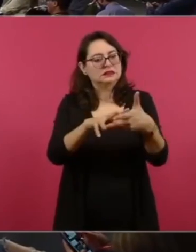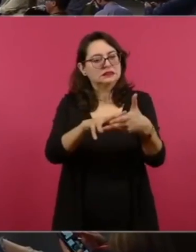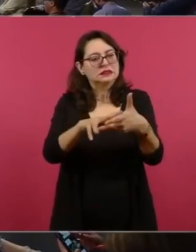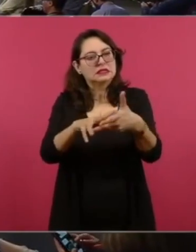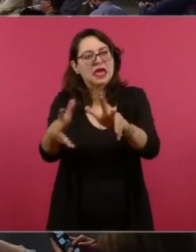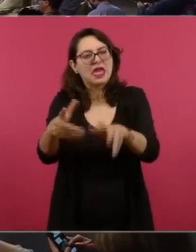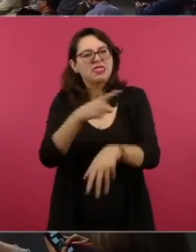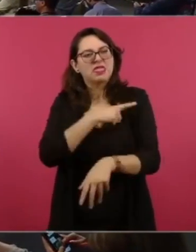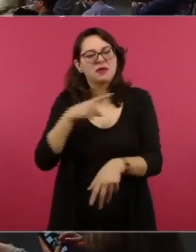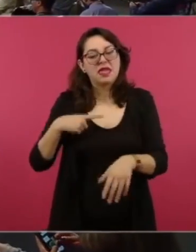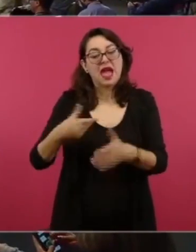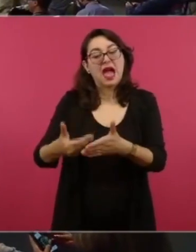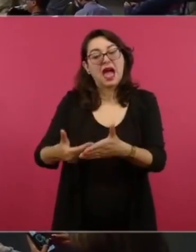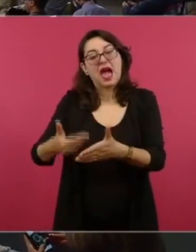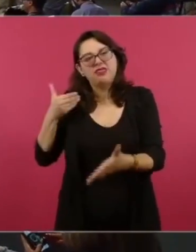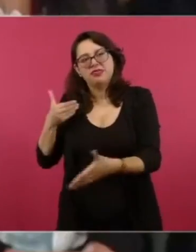nos daban el avión.